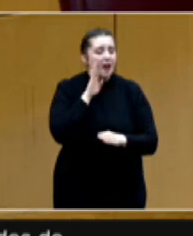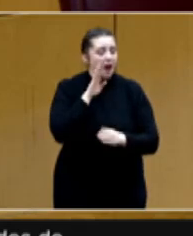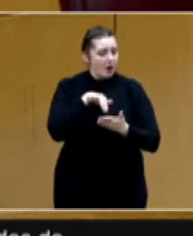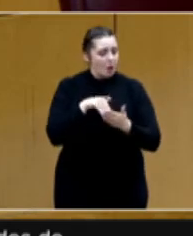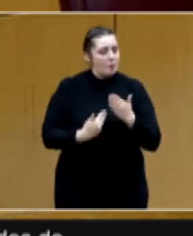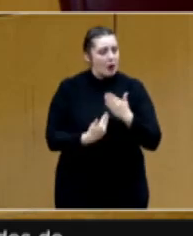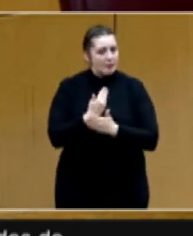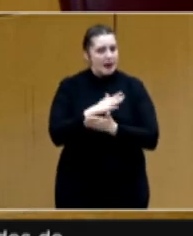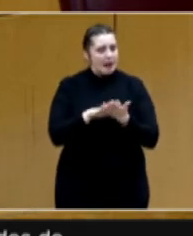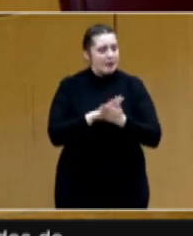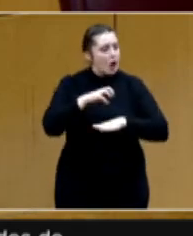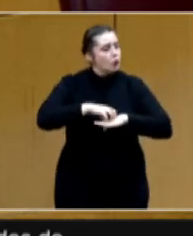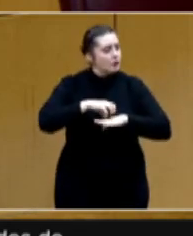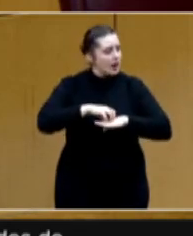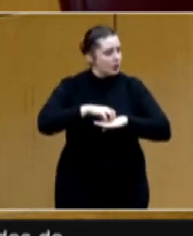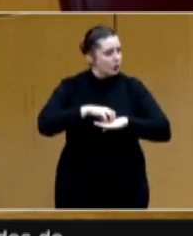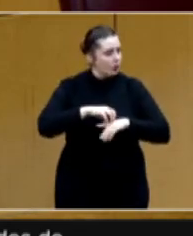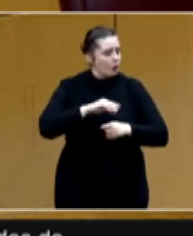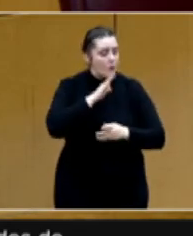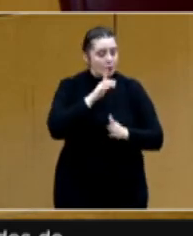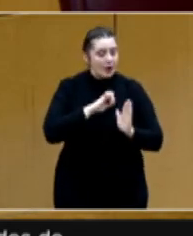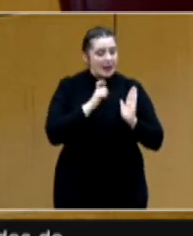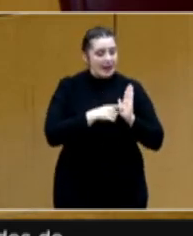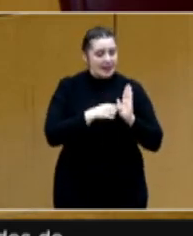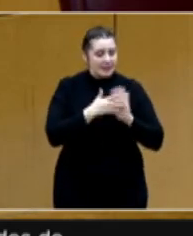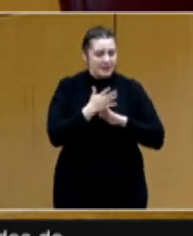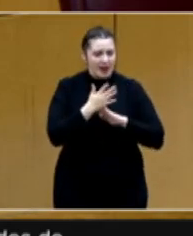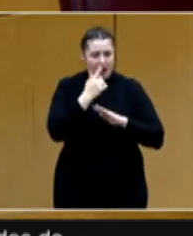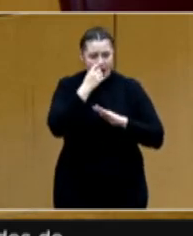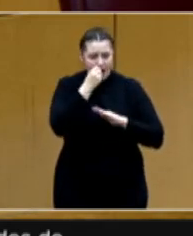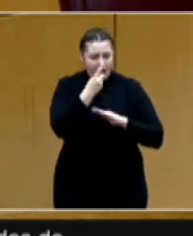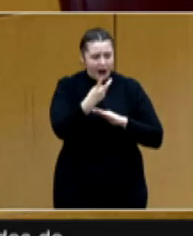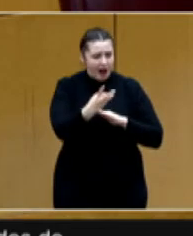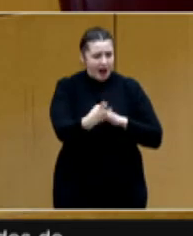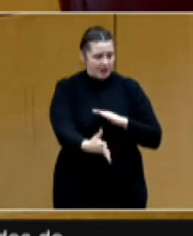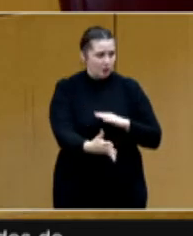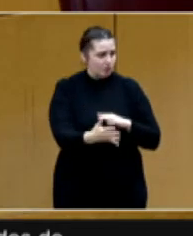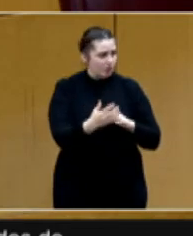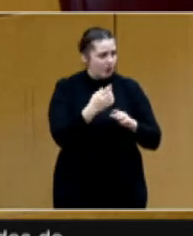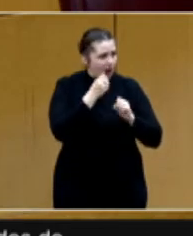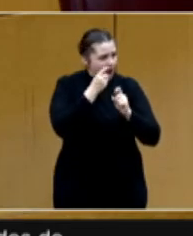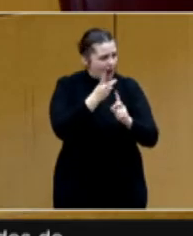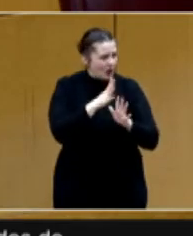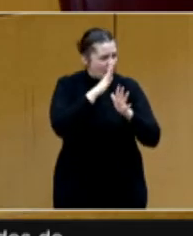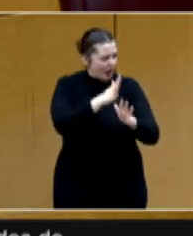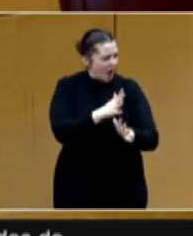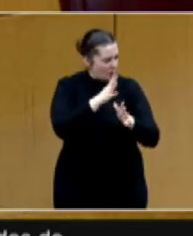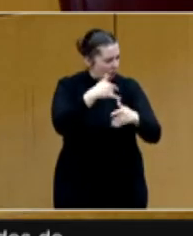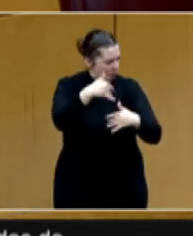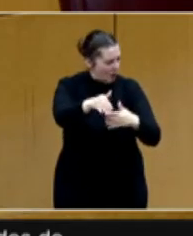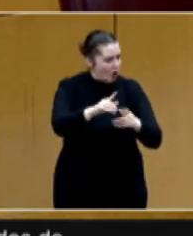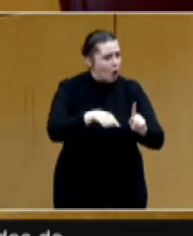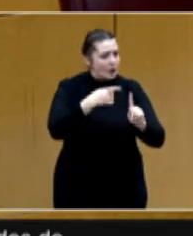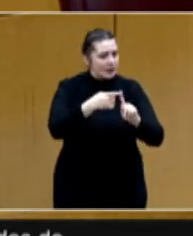mañana Luis Cayo que va a tardar la ley décadas en ha dicho décadas Me parece que ha sido la palabra en la